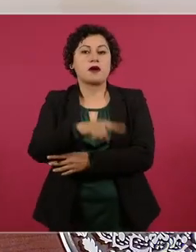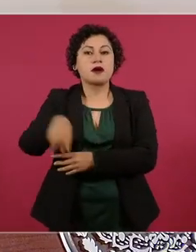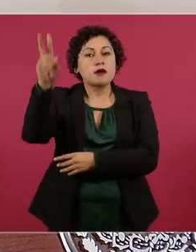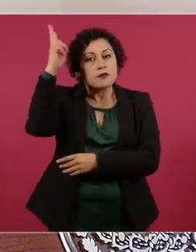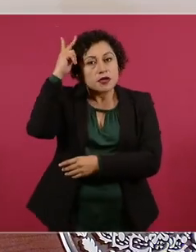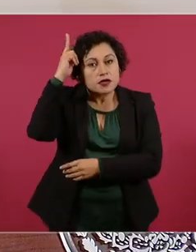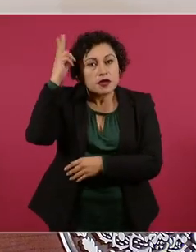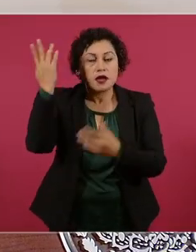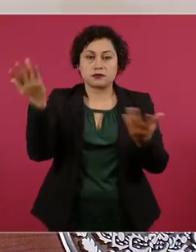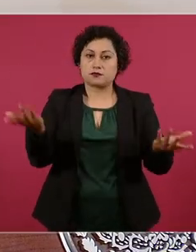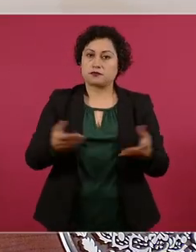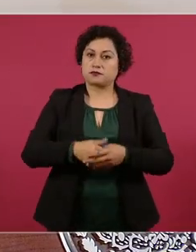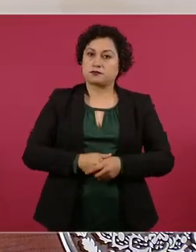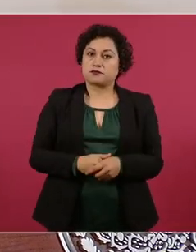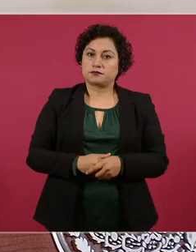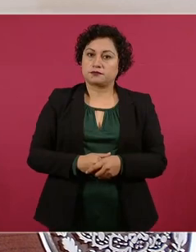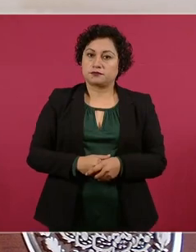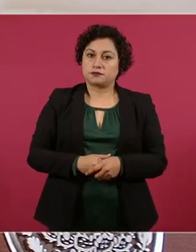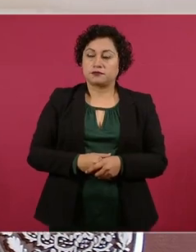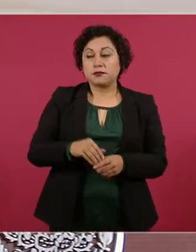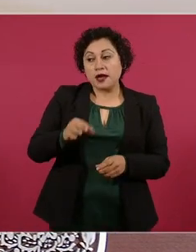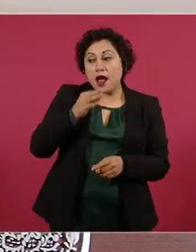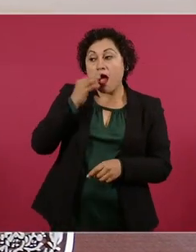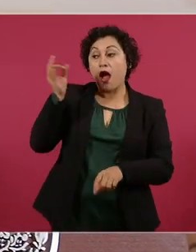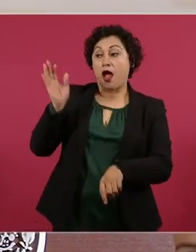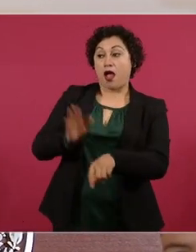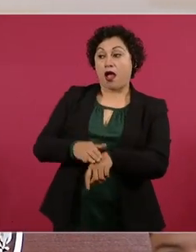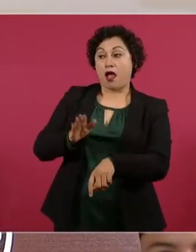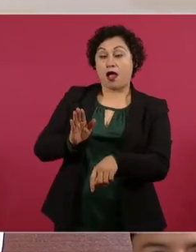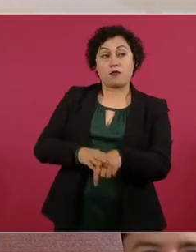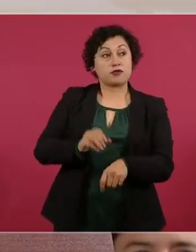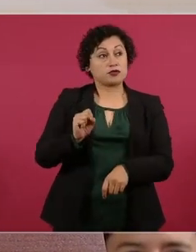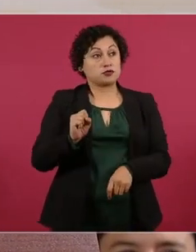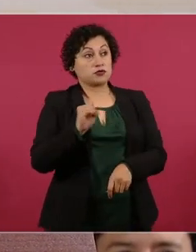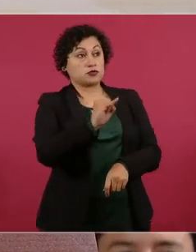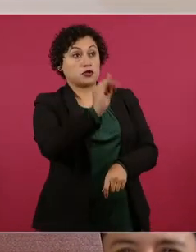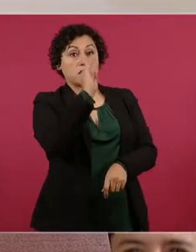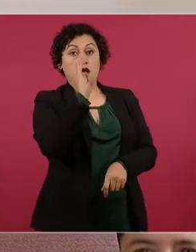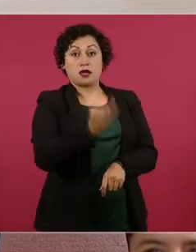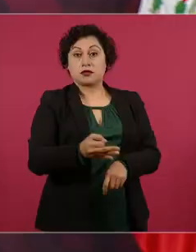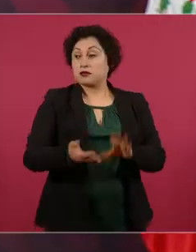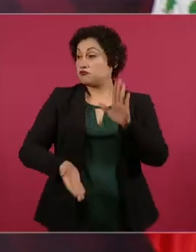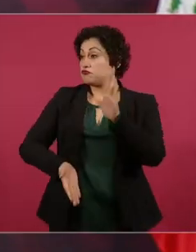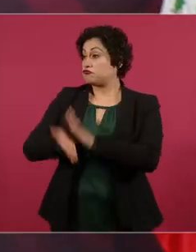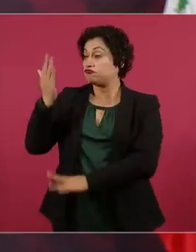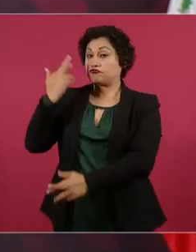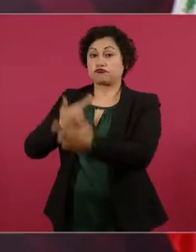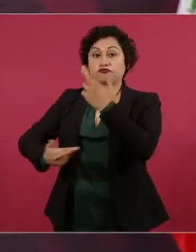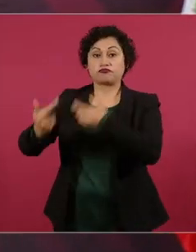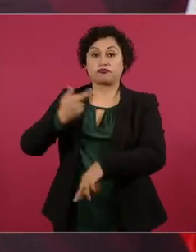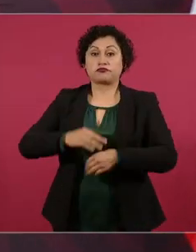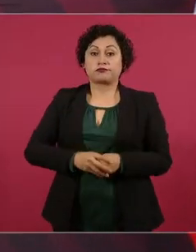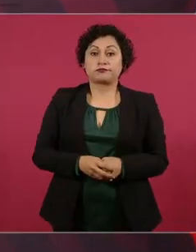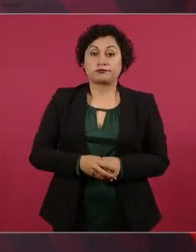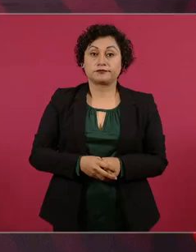Ah, pues no va a haber nada, ¿eh? Ya no va a haber nada. Pues ni